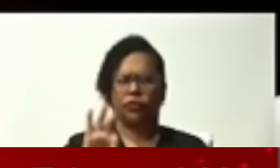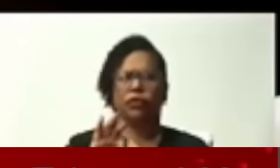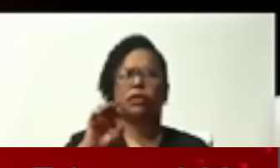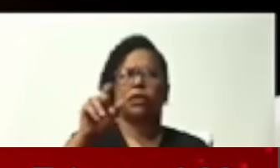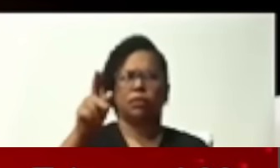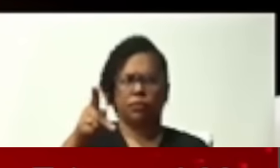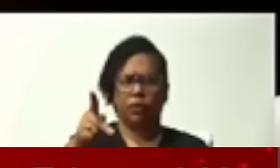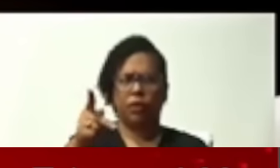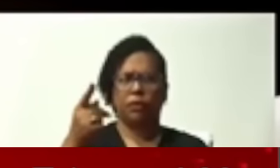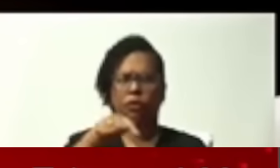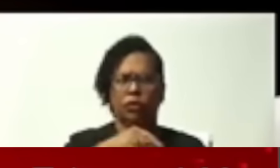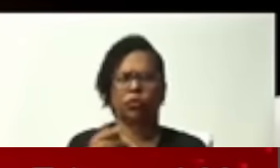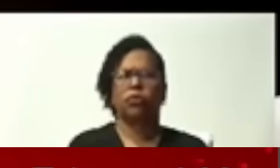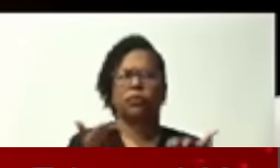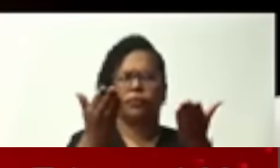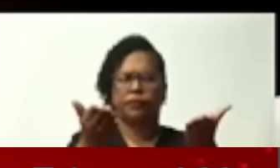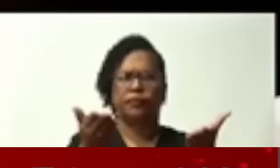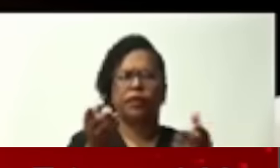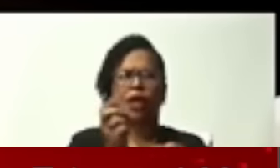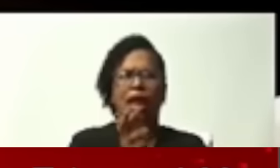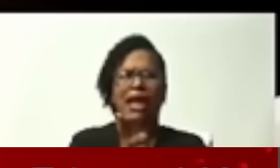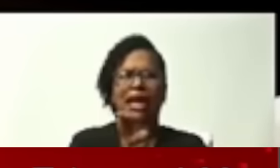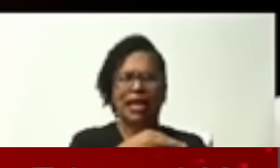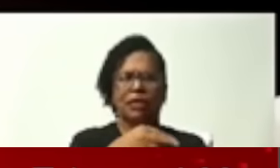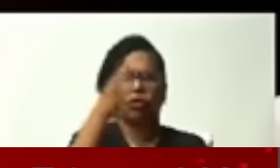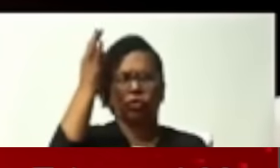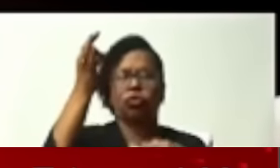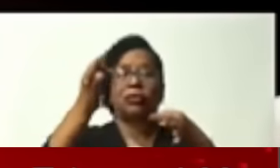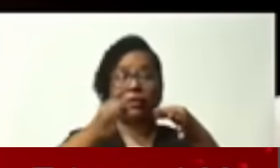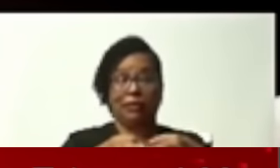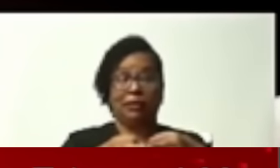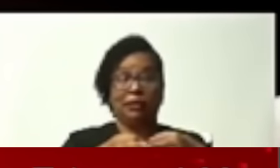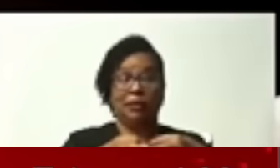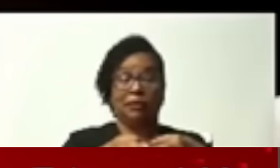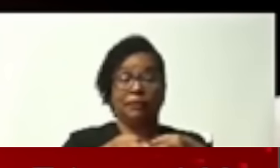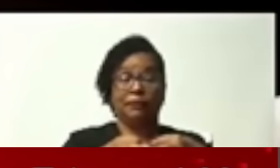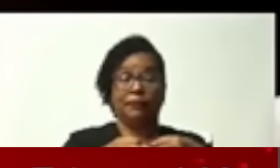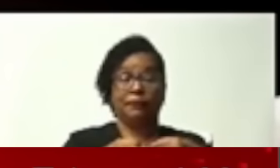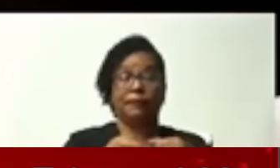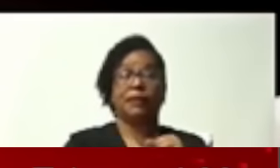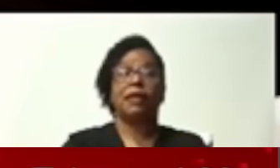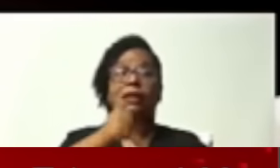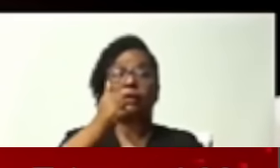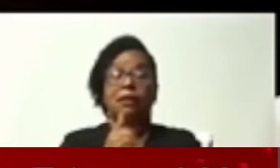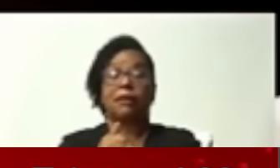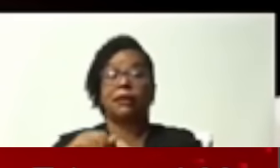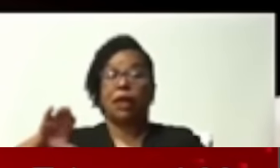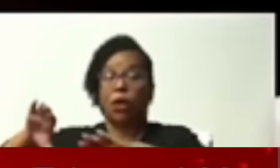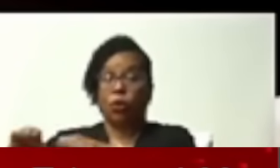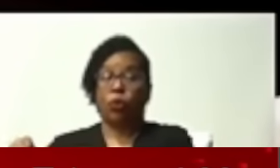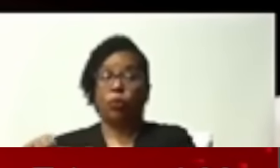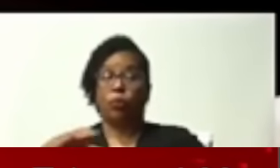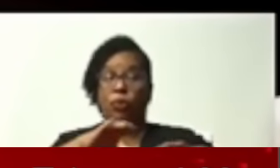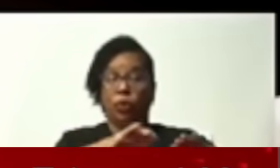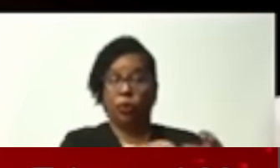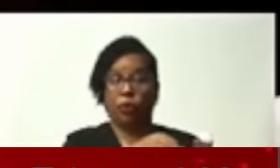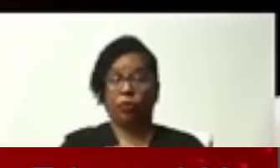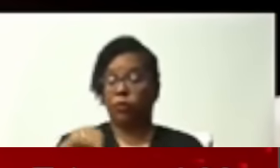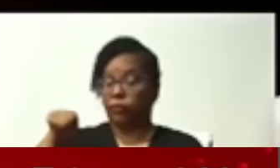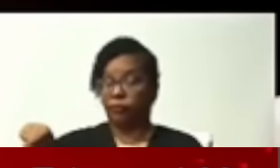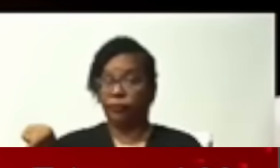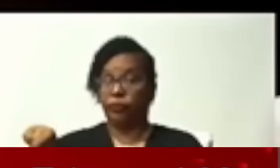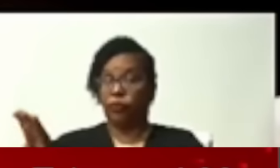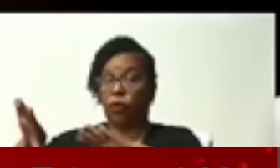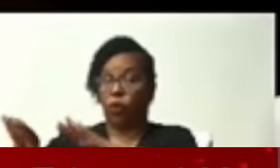en este Congreso Nacional que procuraba la creación de una comisión bicameral integrada por diputados y